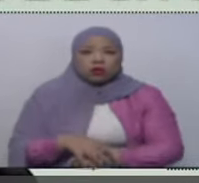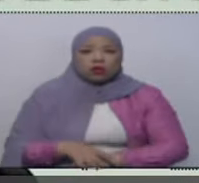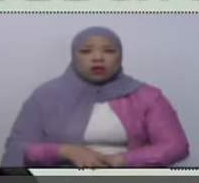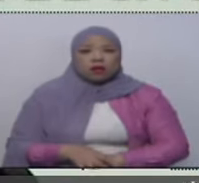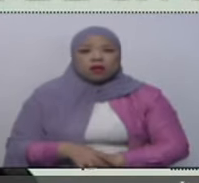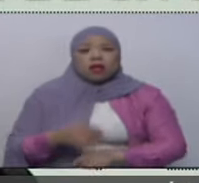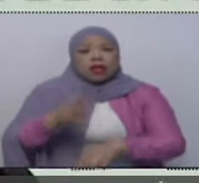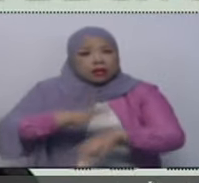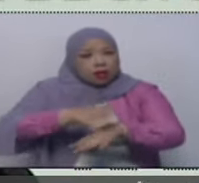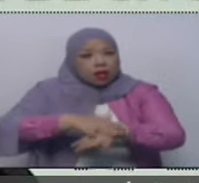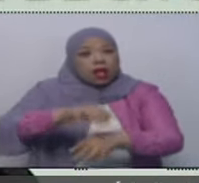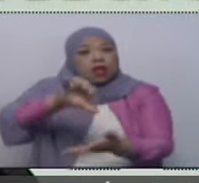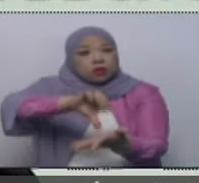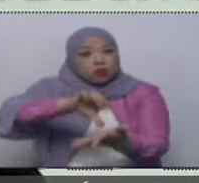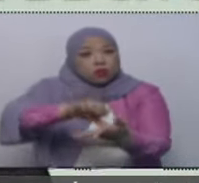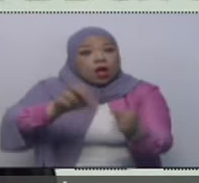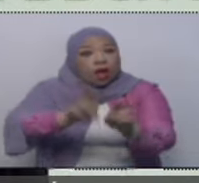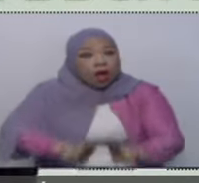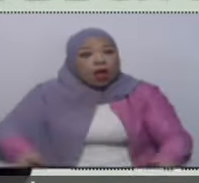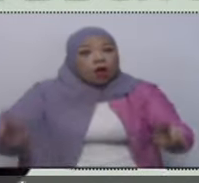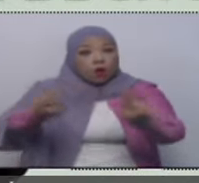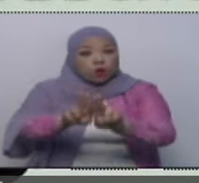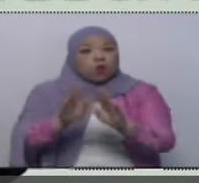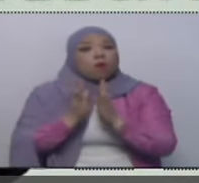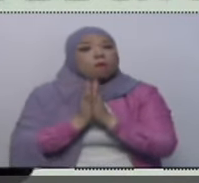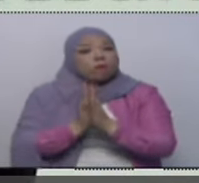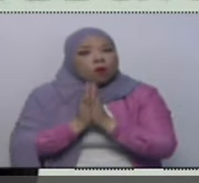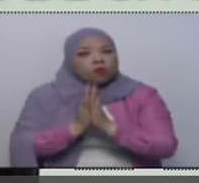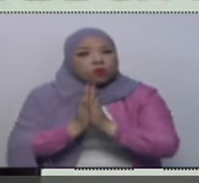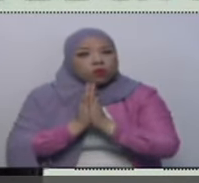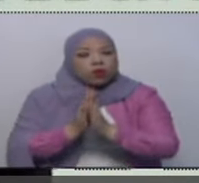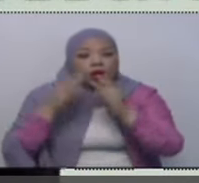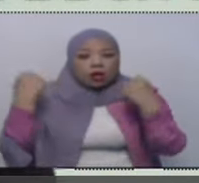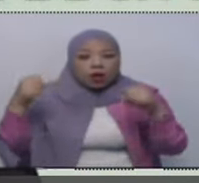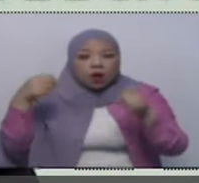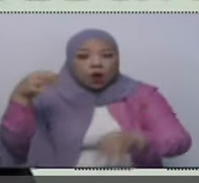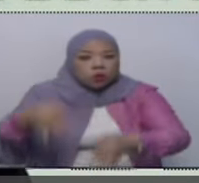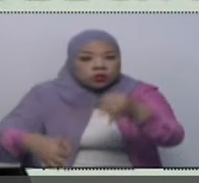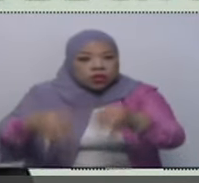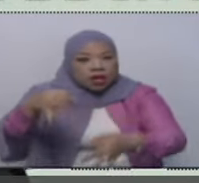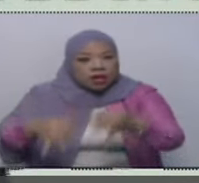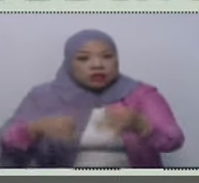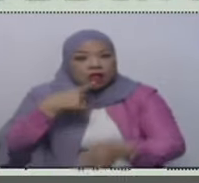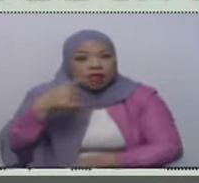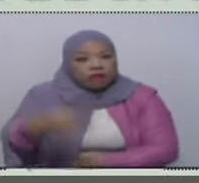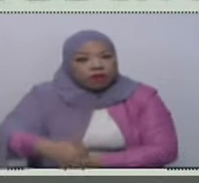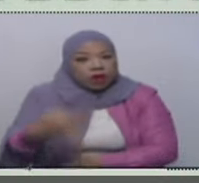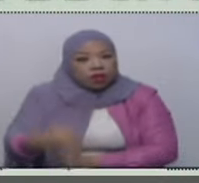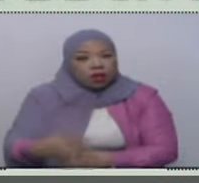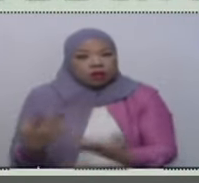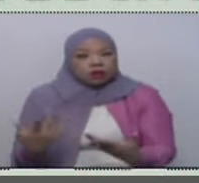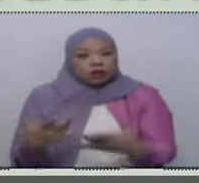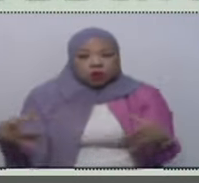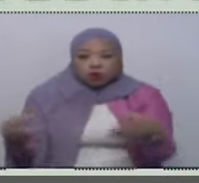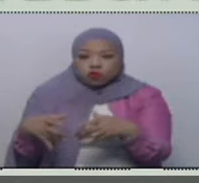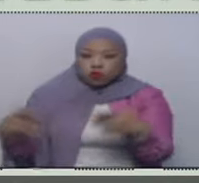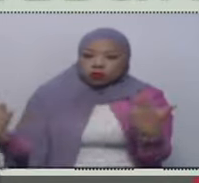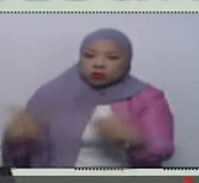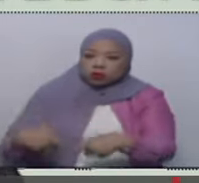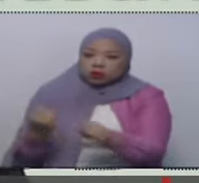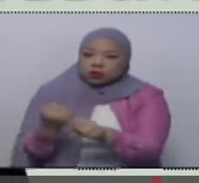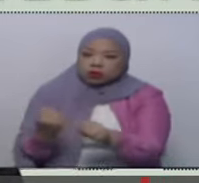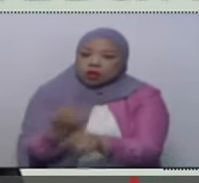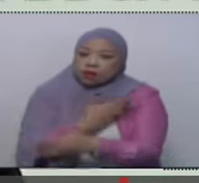Irán pidió al Consejo de Seguridad que por favor aplique la justicia a que un criminal de guerra, Netanyahu, que